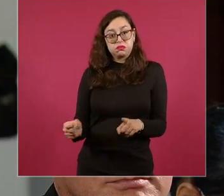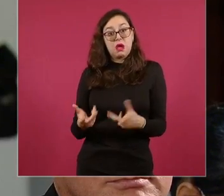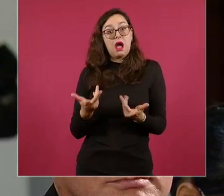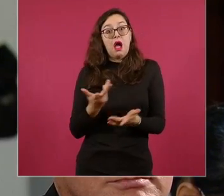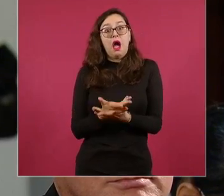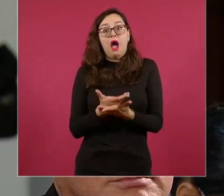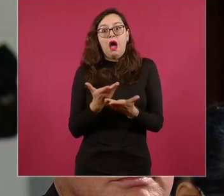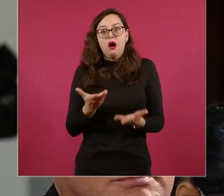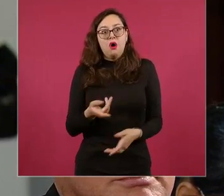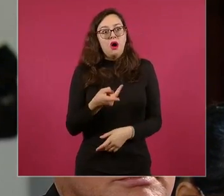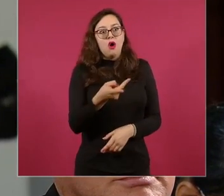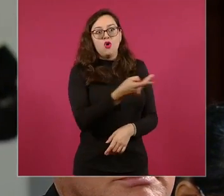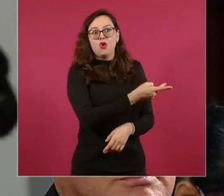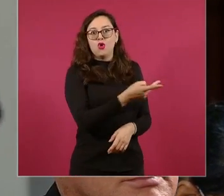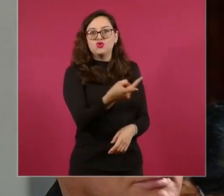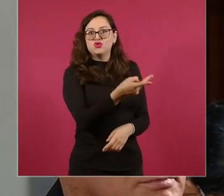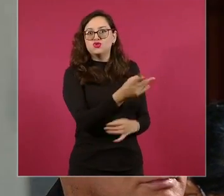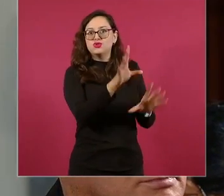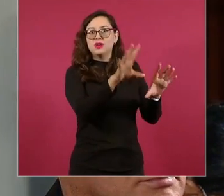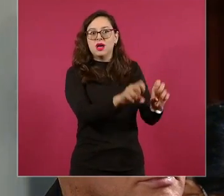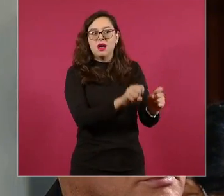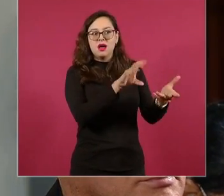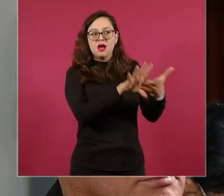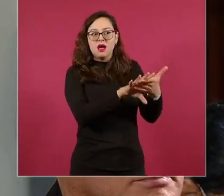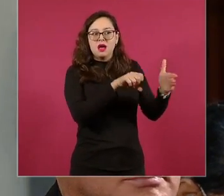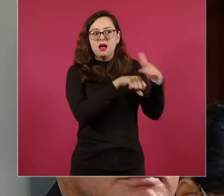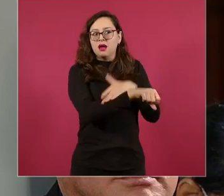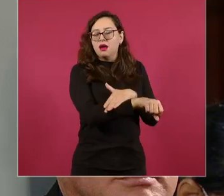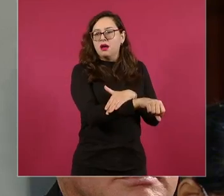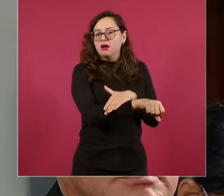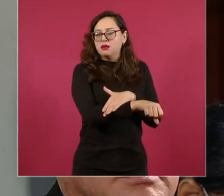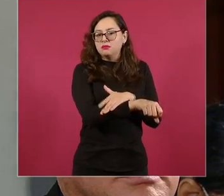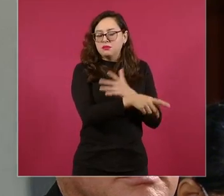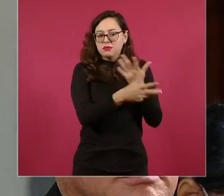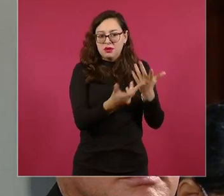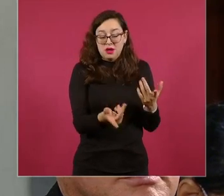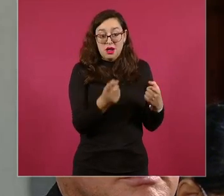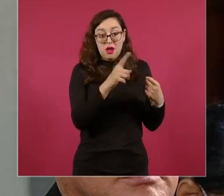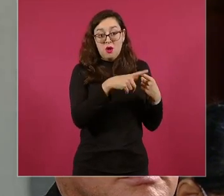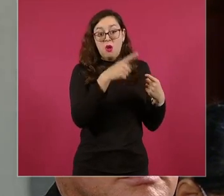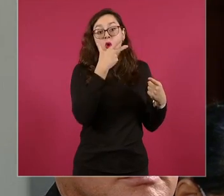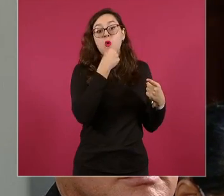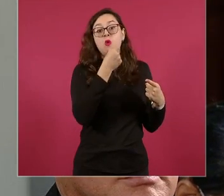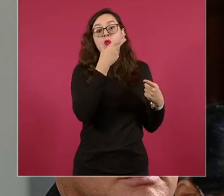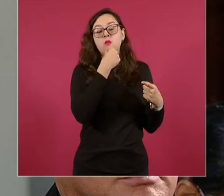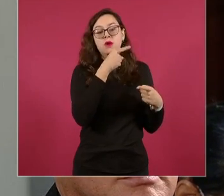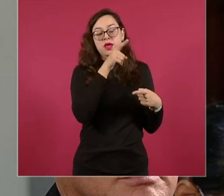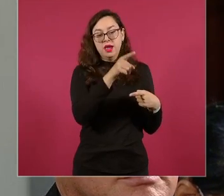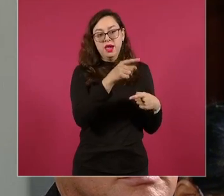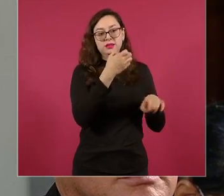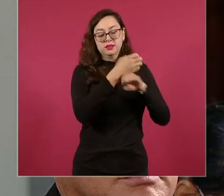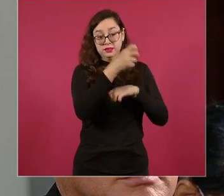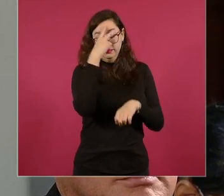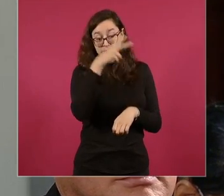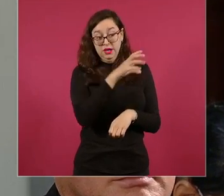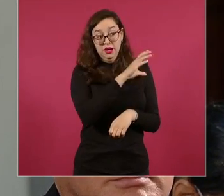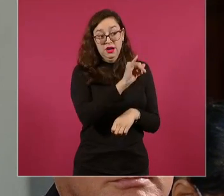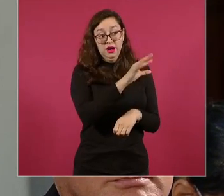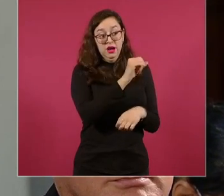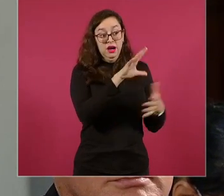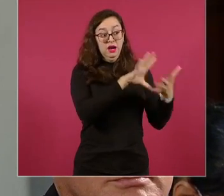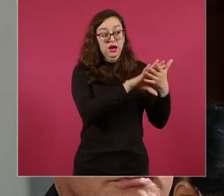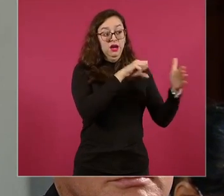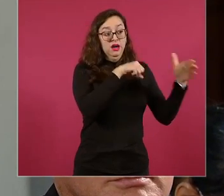detenidos él se encuentra privado de su libertad en el penal de Cuauticlán Iscali y ella